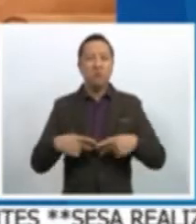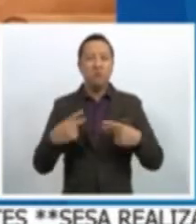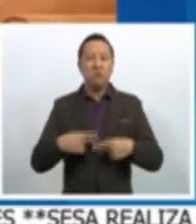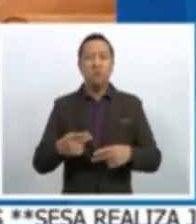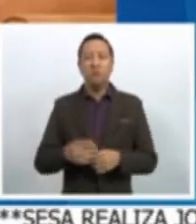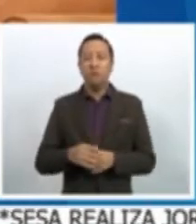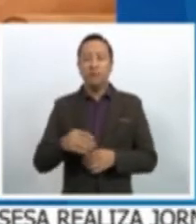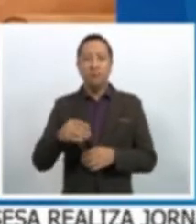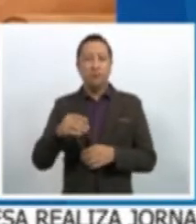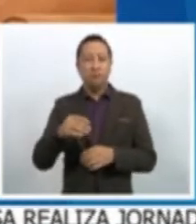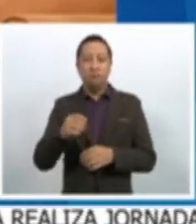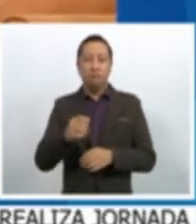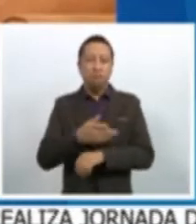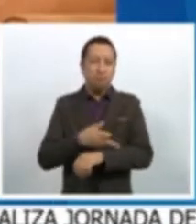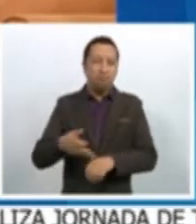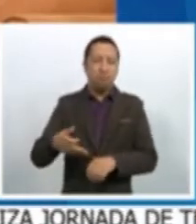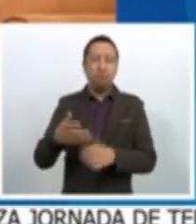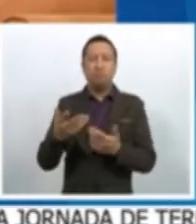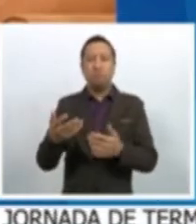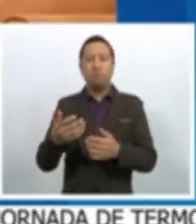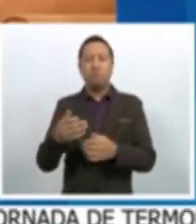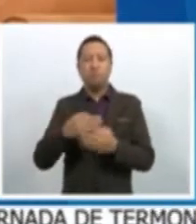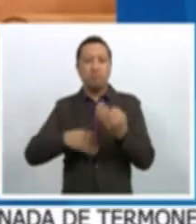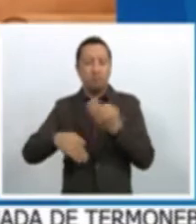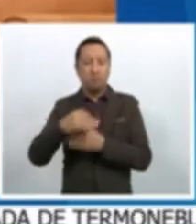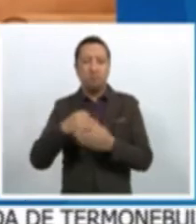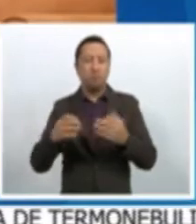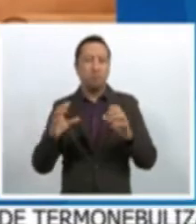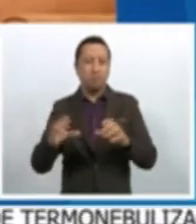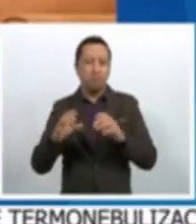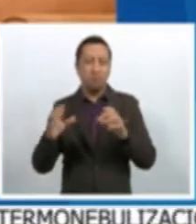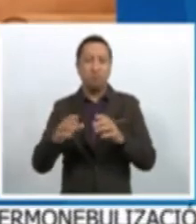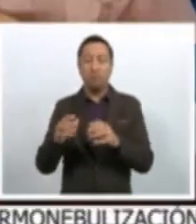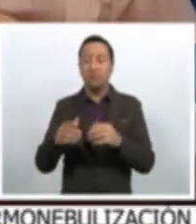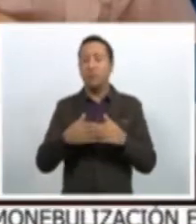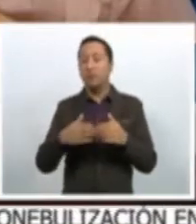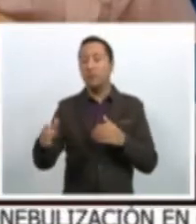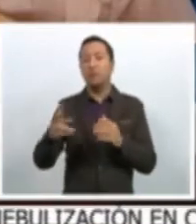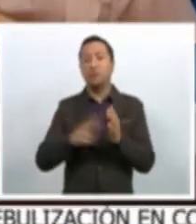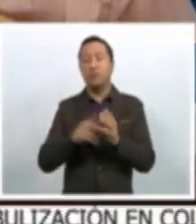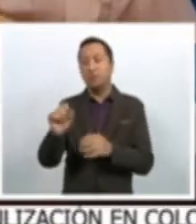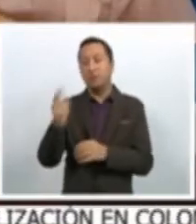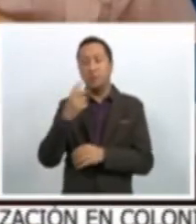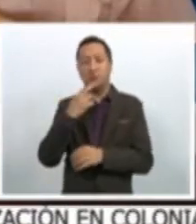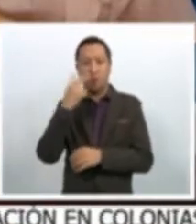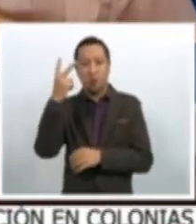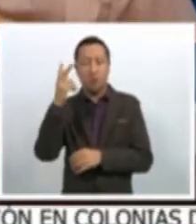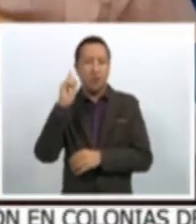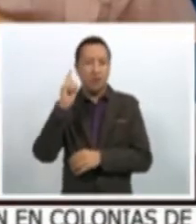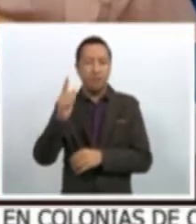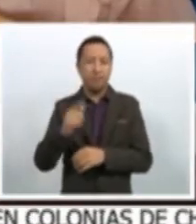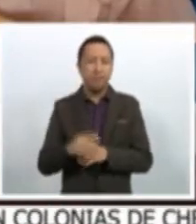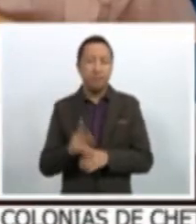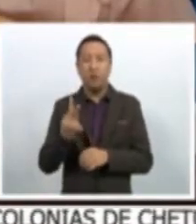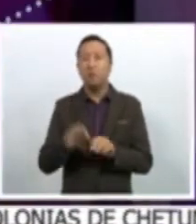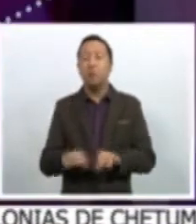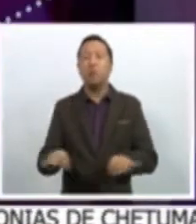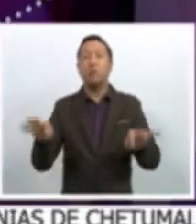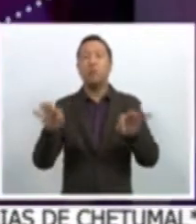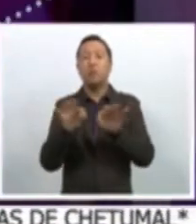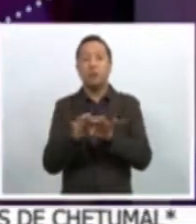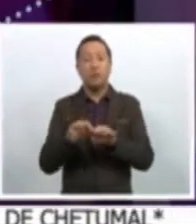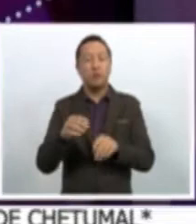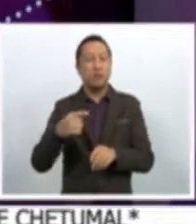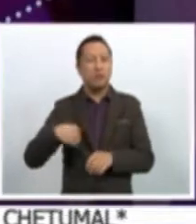este mes, sino primeramente Dios de todo el 2021, así que creemos conciencia, pongamos los pies sobre la tierra y